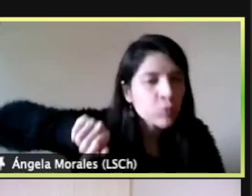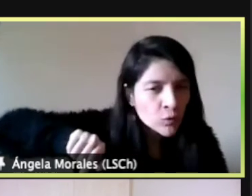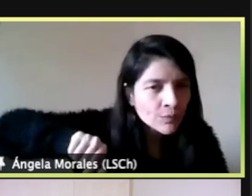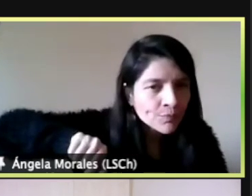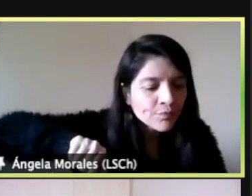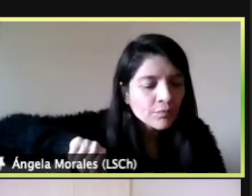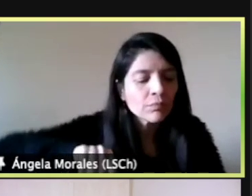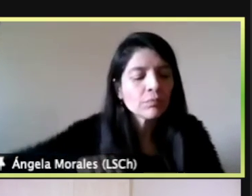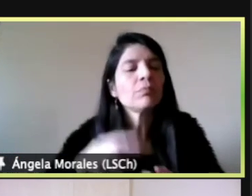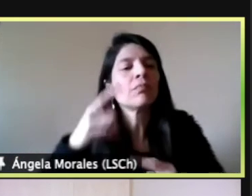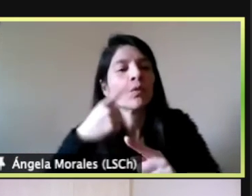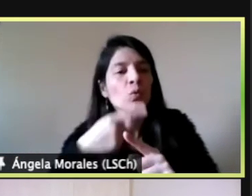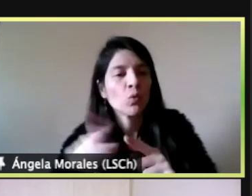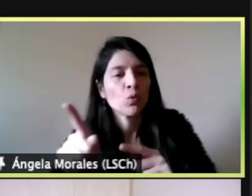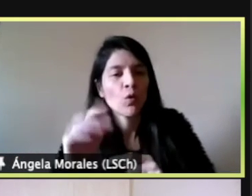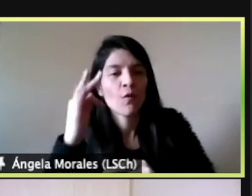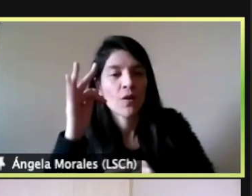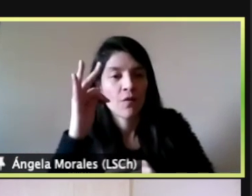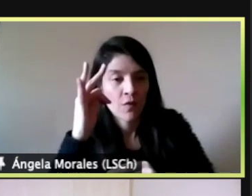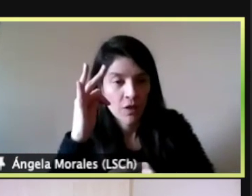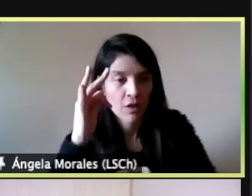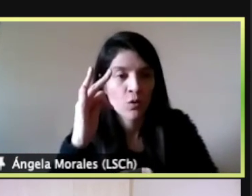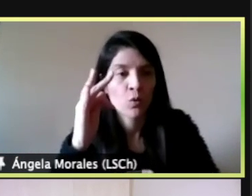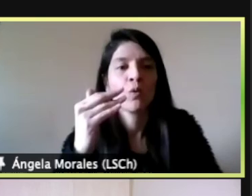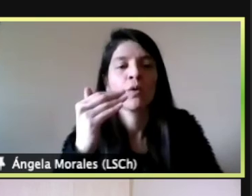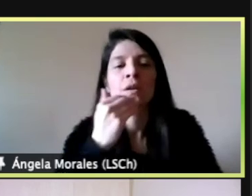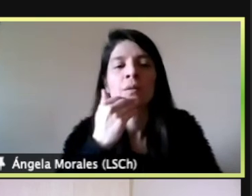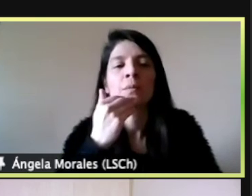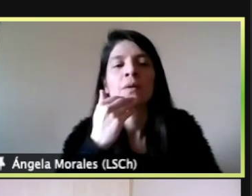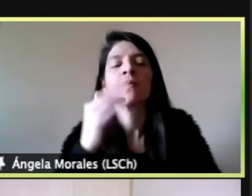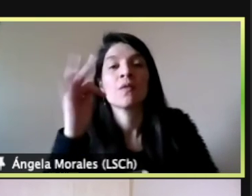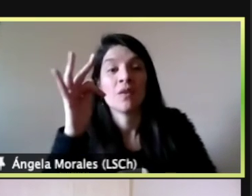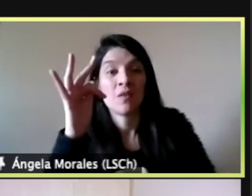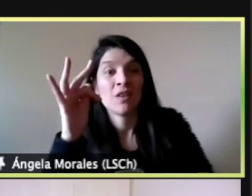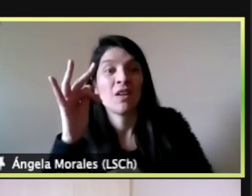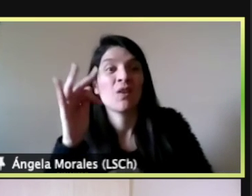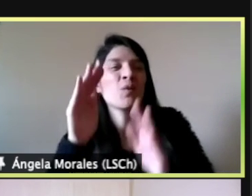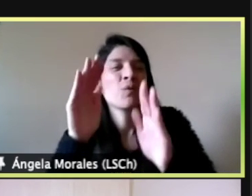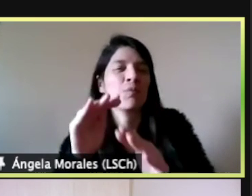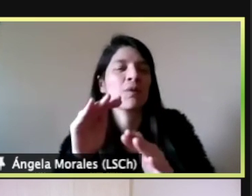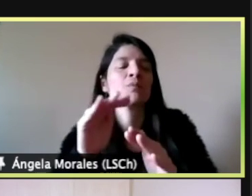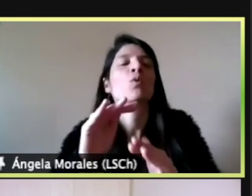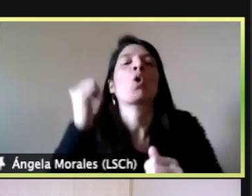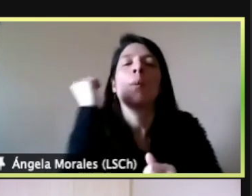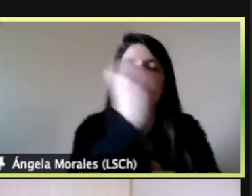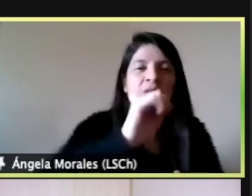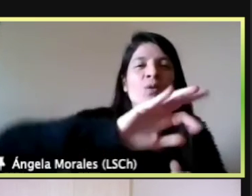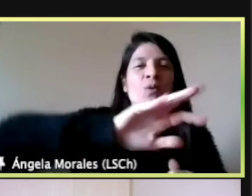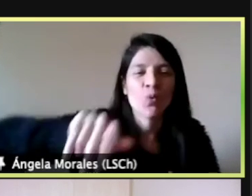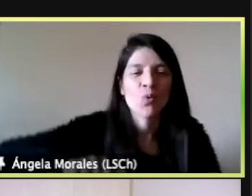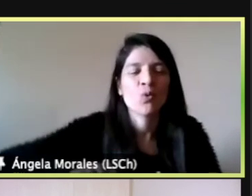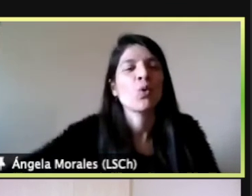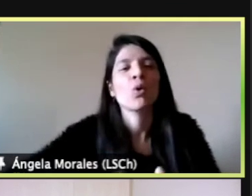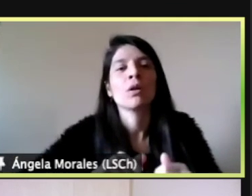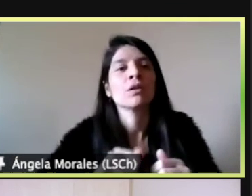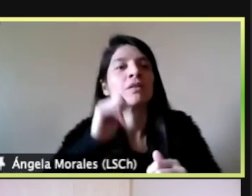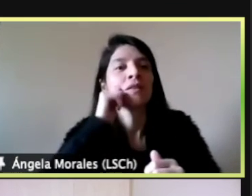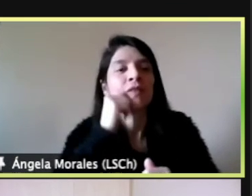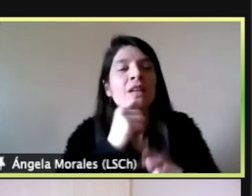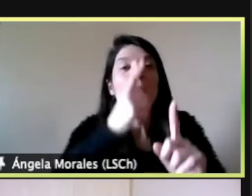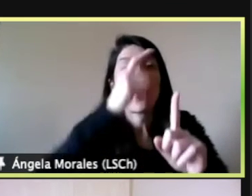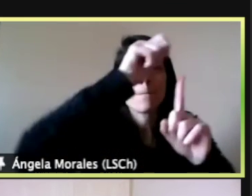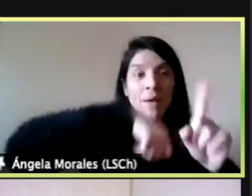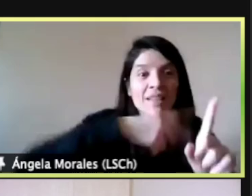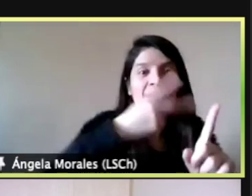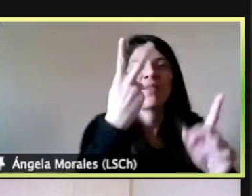febrero homicidio y hurto. Y así en adelante, por cada uno de los meses, tengo los dos valores. Esto visualmente, obviamente que no me